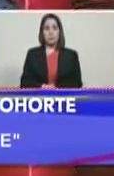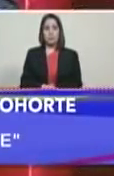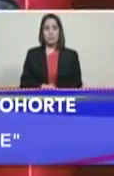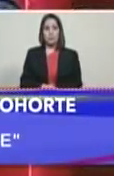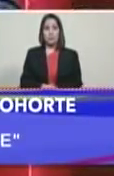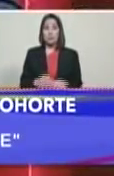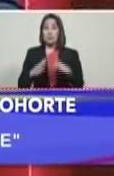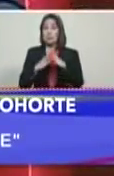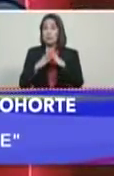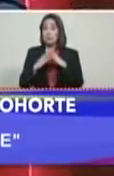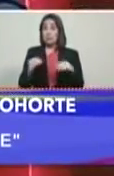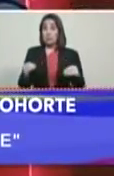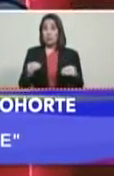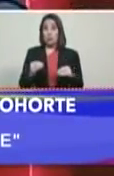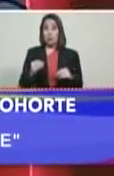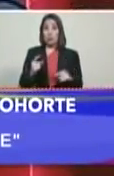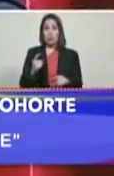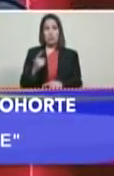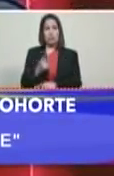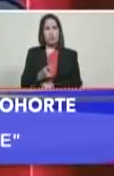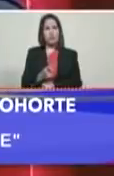Y todo eso debe darnos